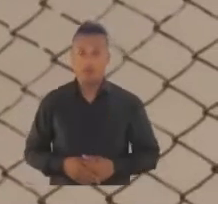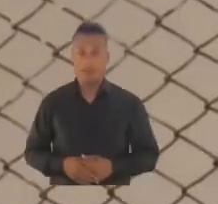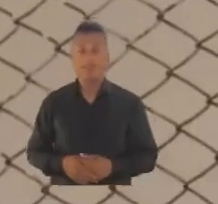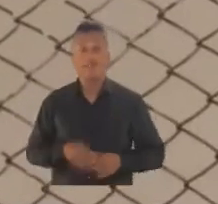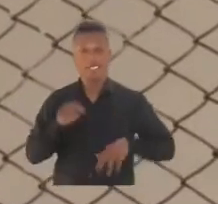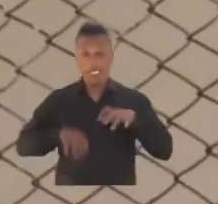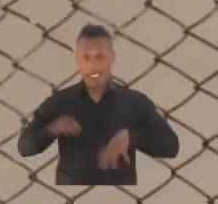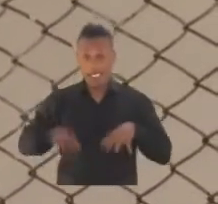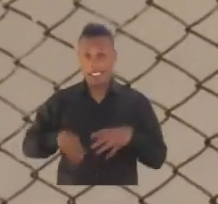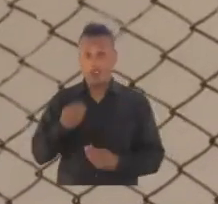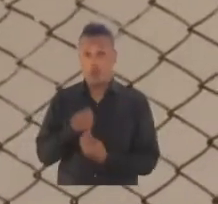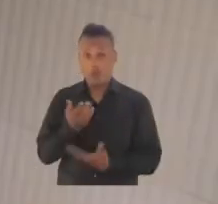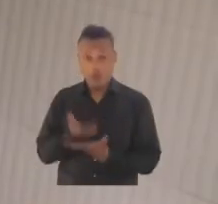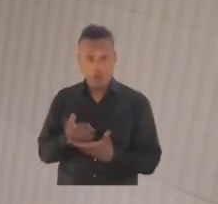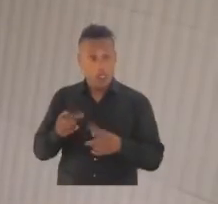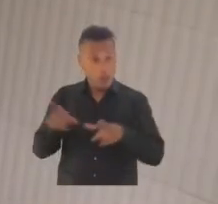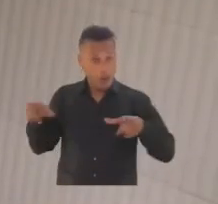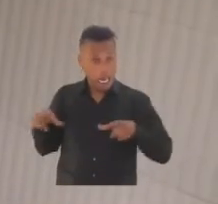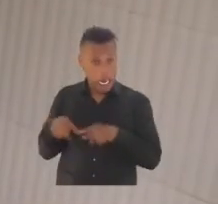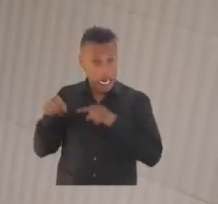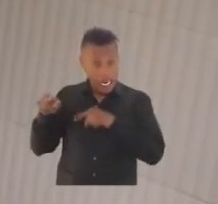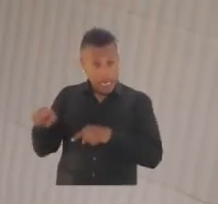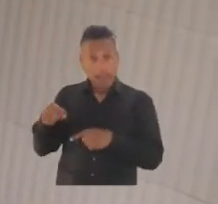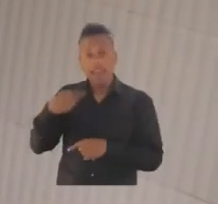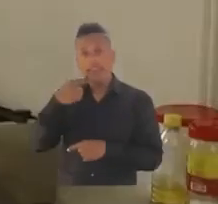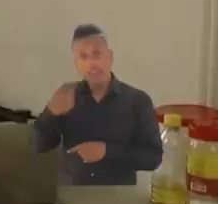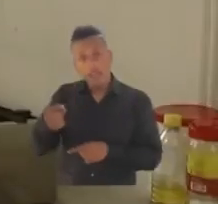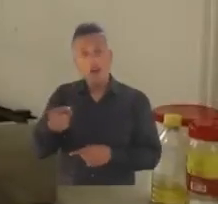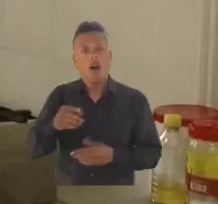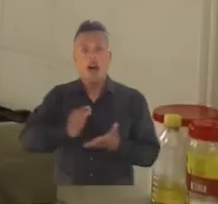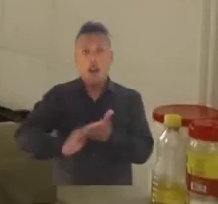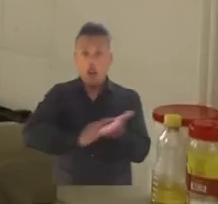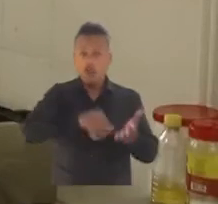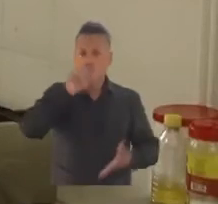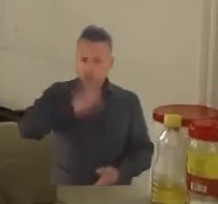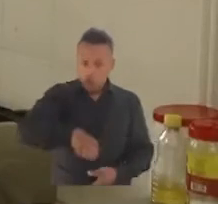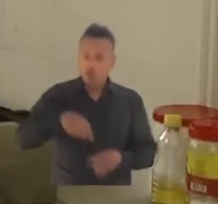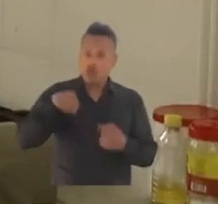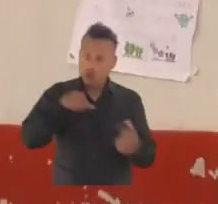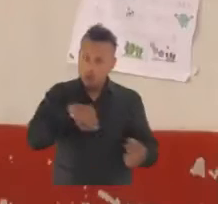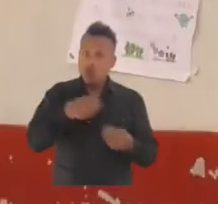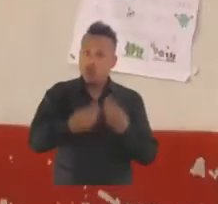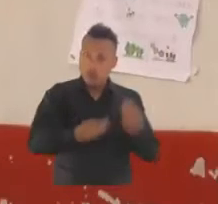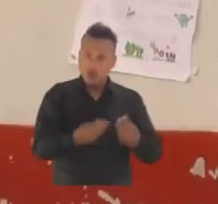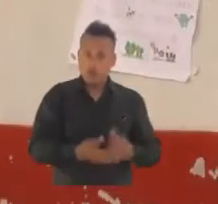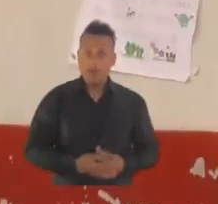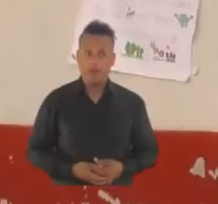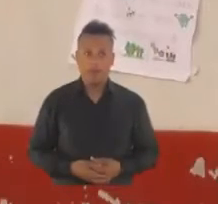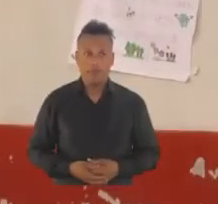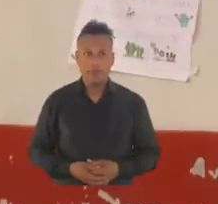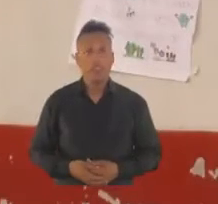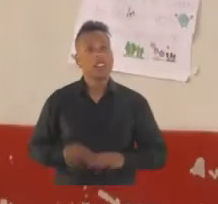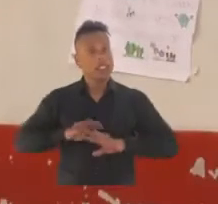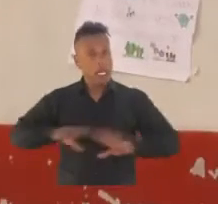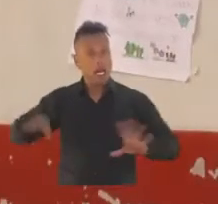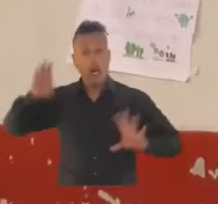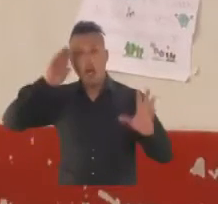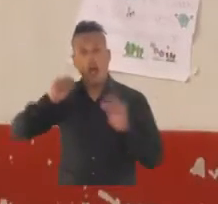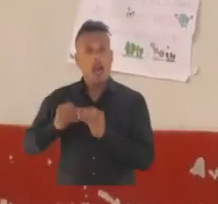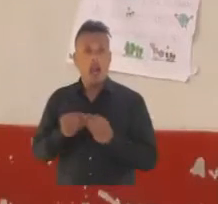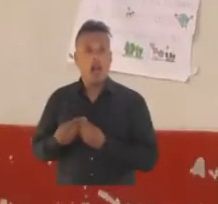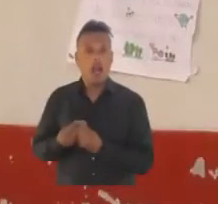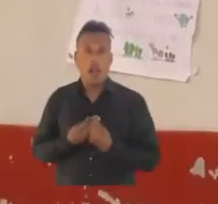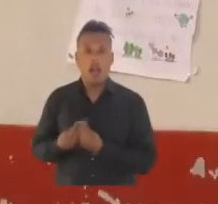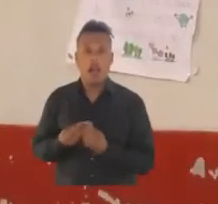de Infraestructura de Copacabana asegura que los arreglos sí se harán. Y ya hemos llegado a un consenso para que